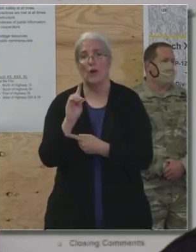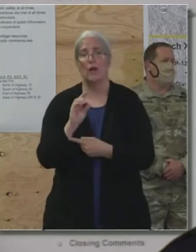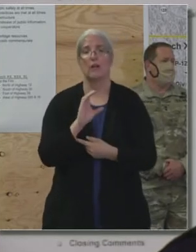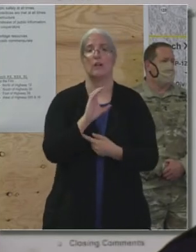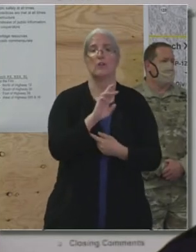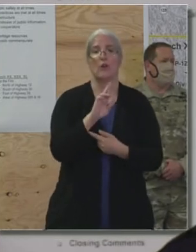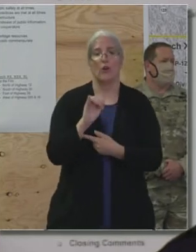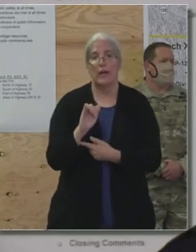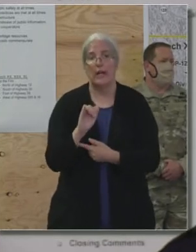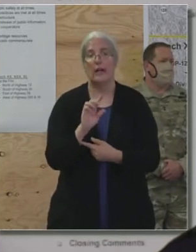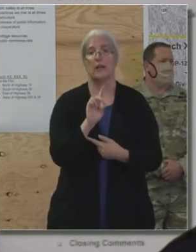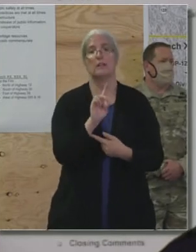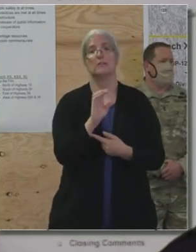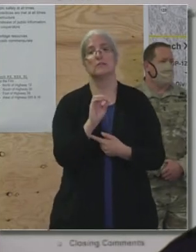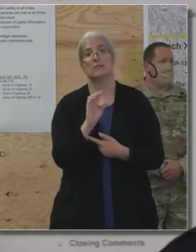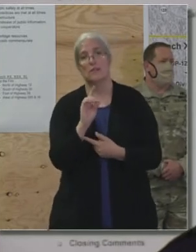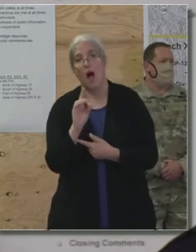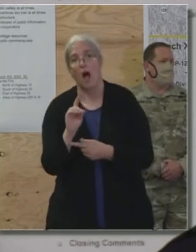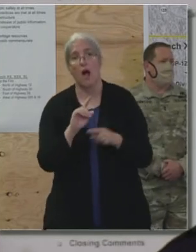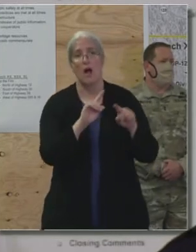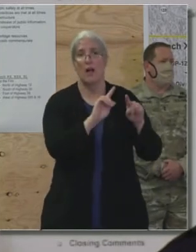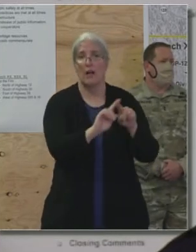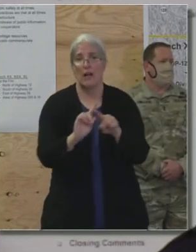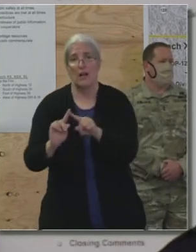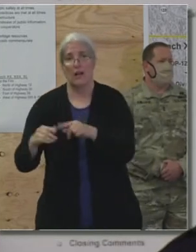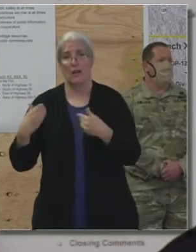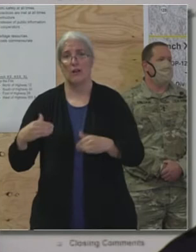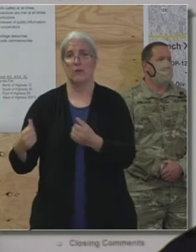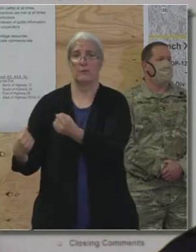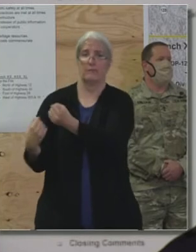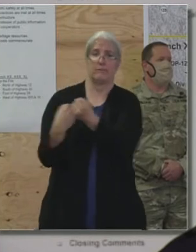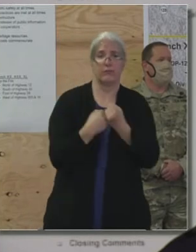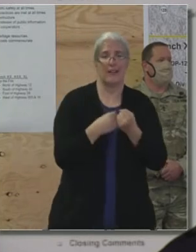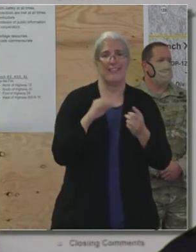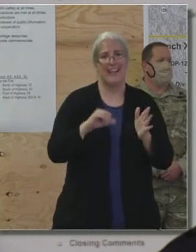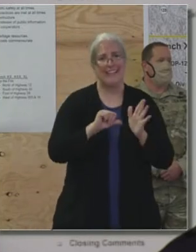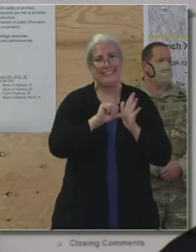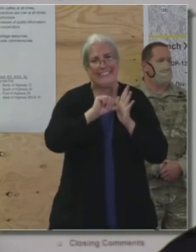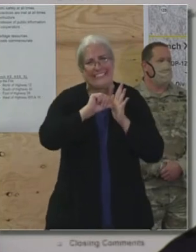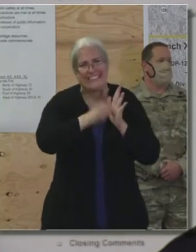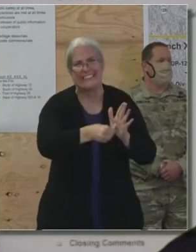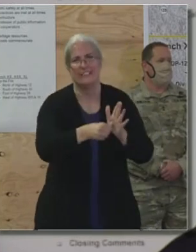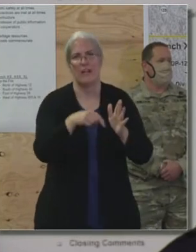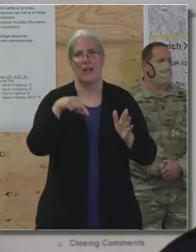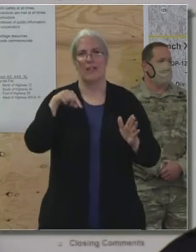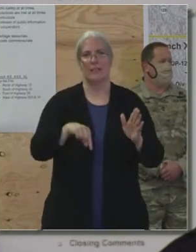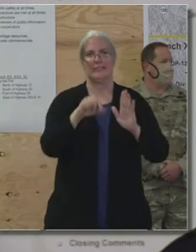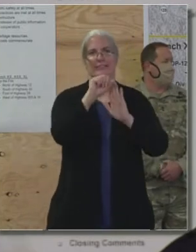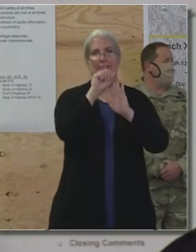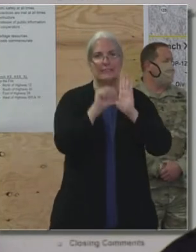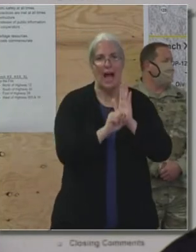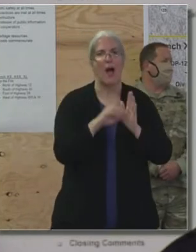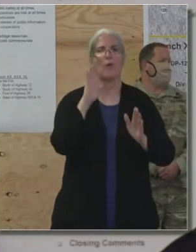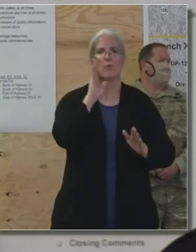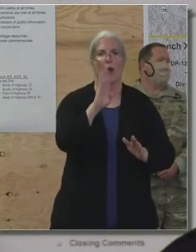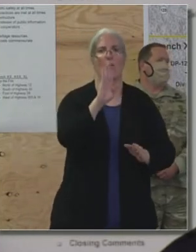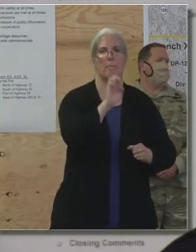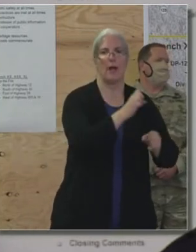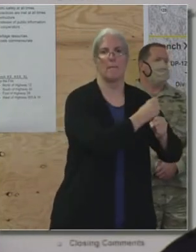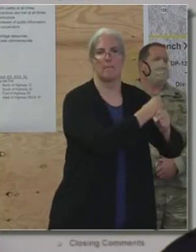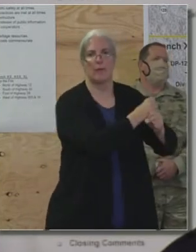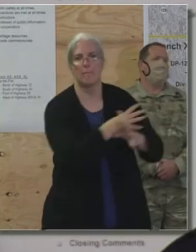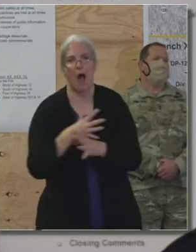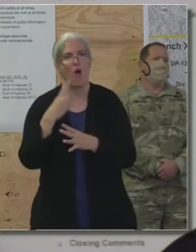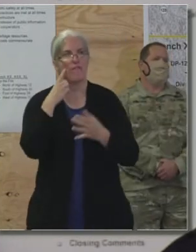dar ellos insistieron en asegurarse que el estado estuviera más que preparado para la temporada de incendios